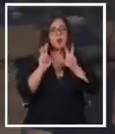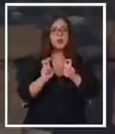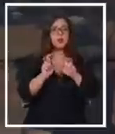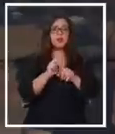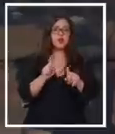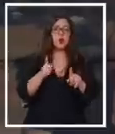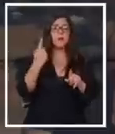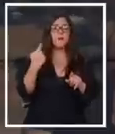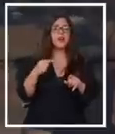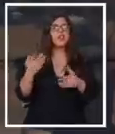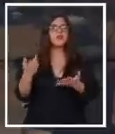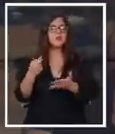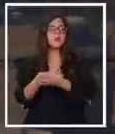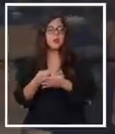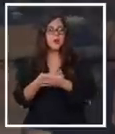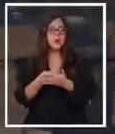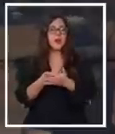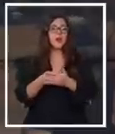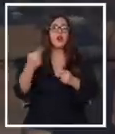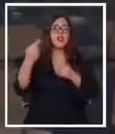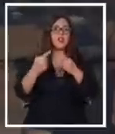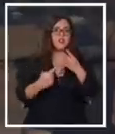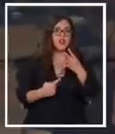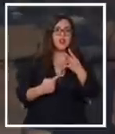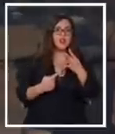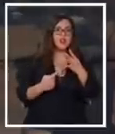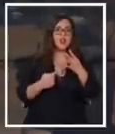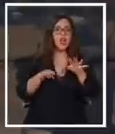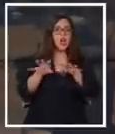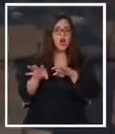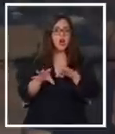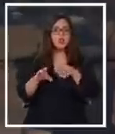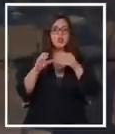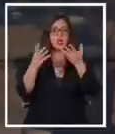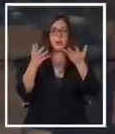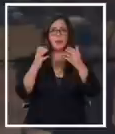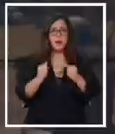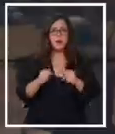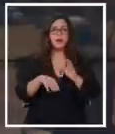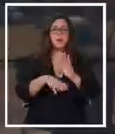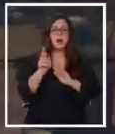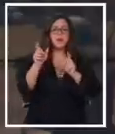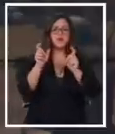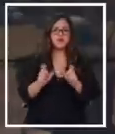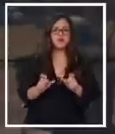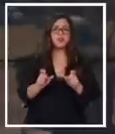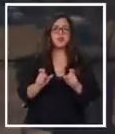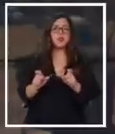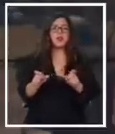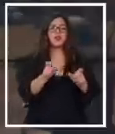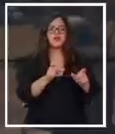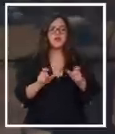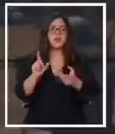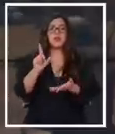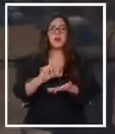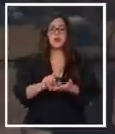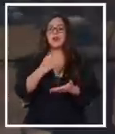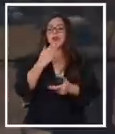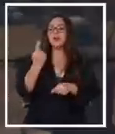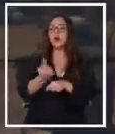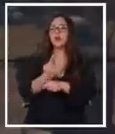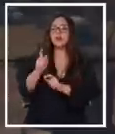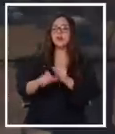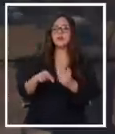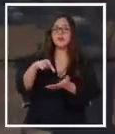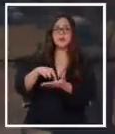pero de diferentes herramientas para poder tener un mayor control y fiscalización de la zona además estamos conversando con los